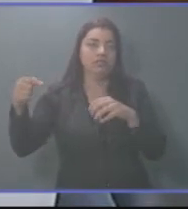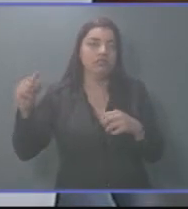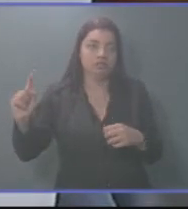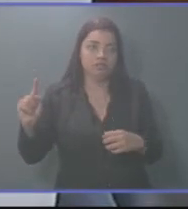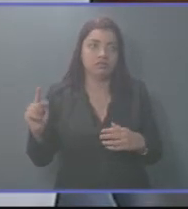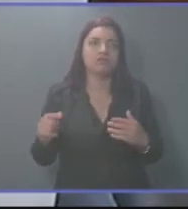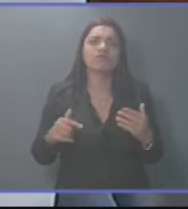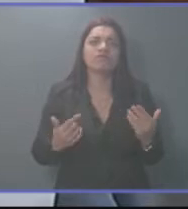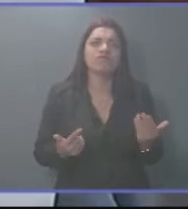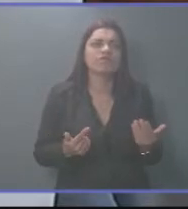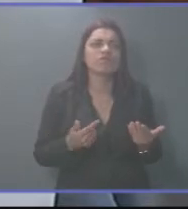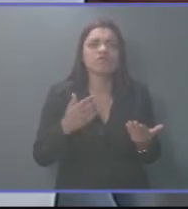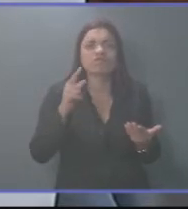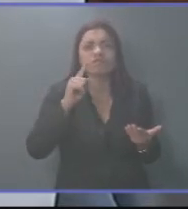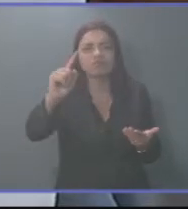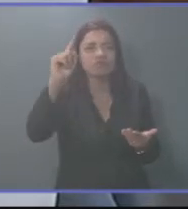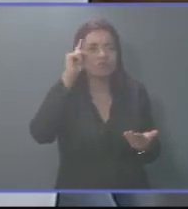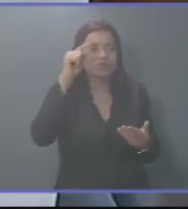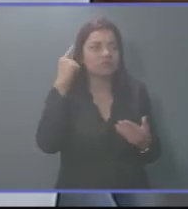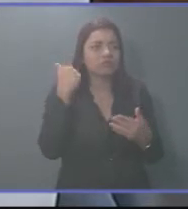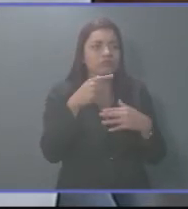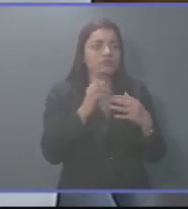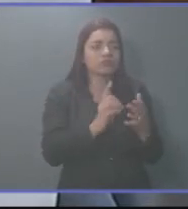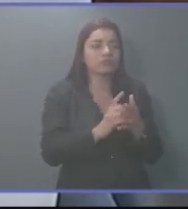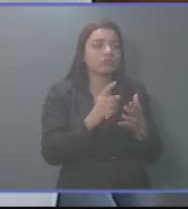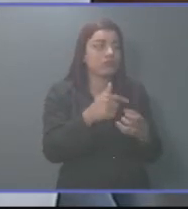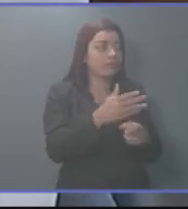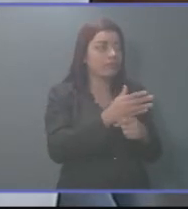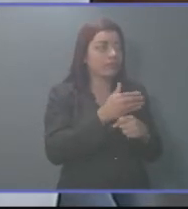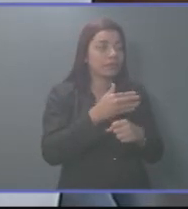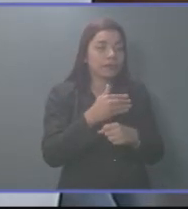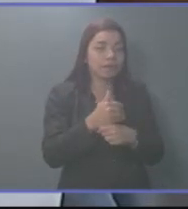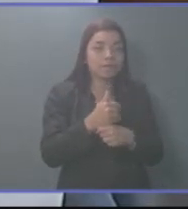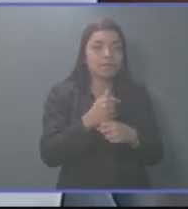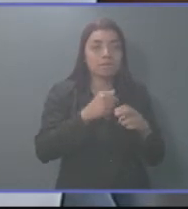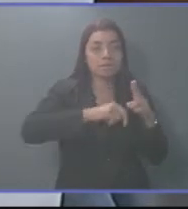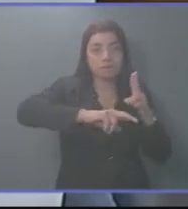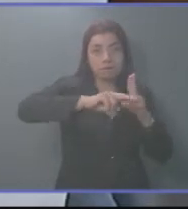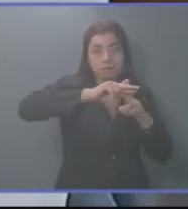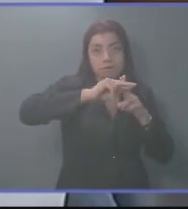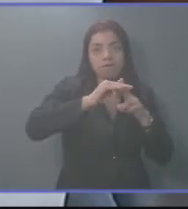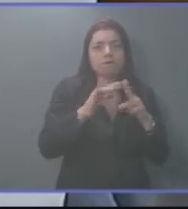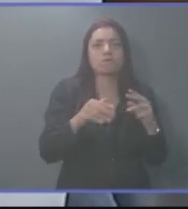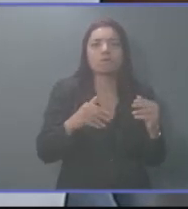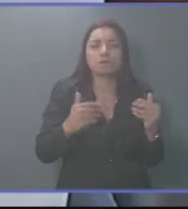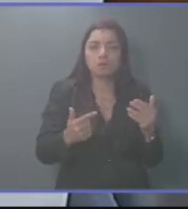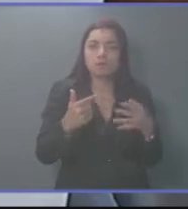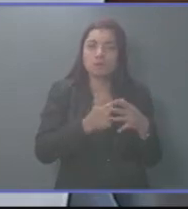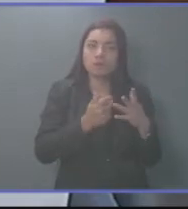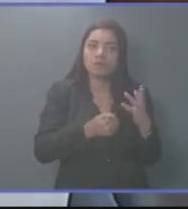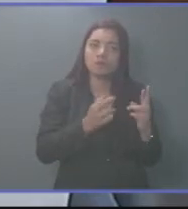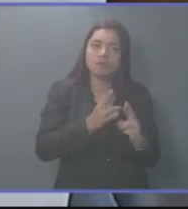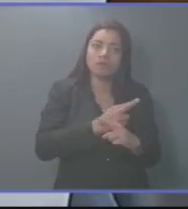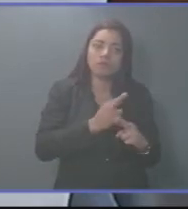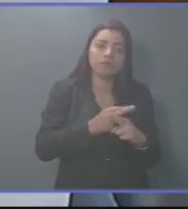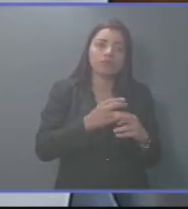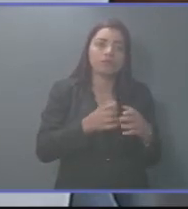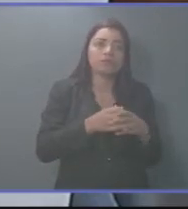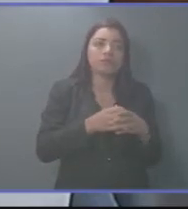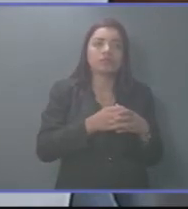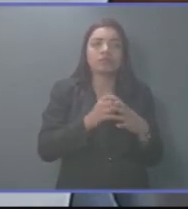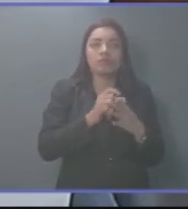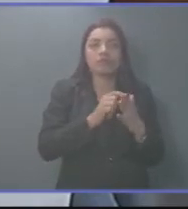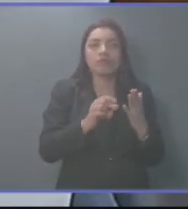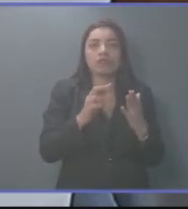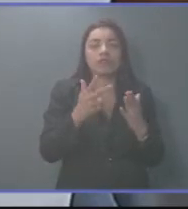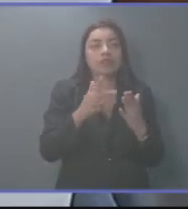994-6-2019-1, el que contiene iniciativa de diputados del Grupo Parlamentario de Arena, en el sentido se reforme el inciso tercero